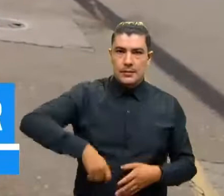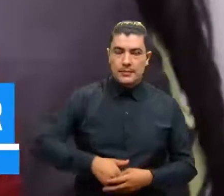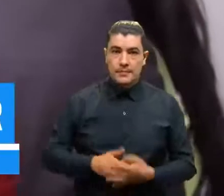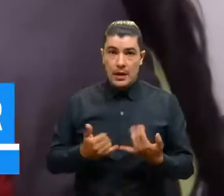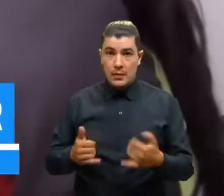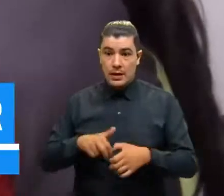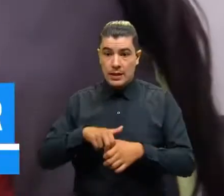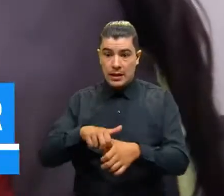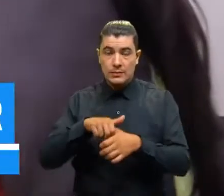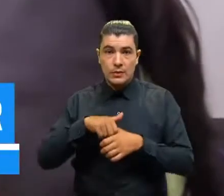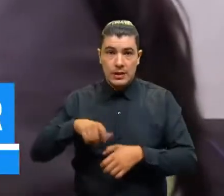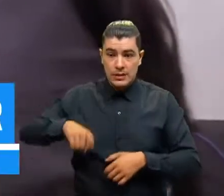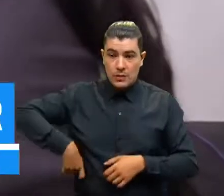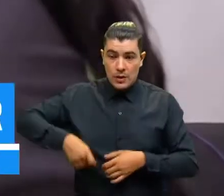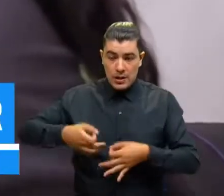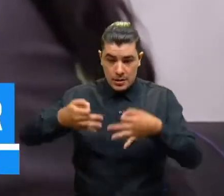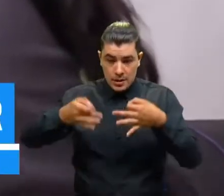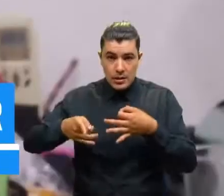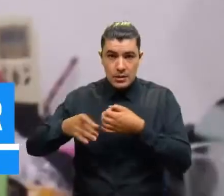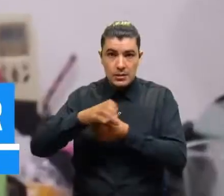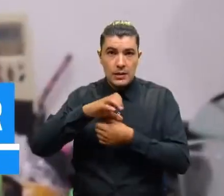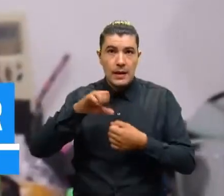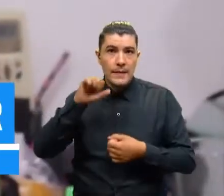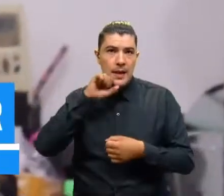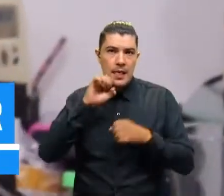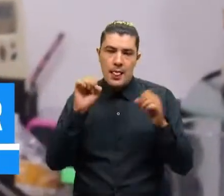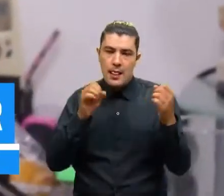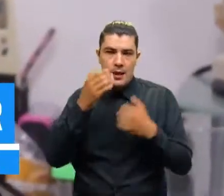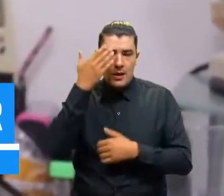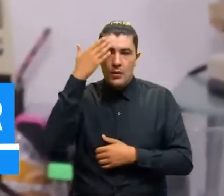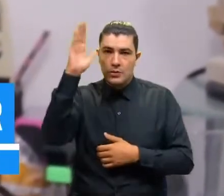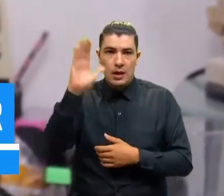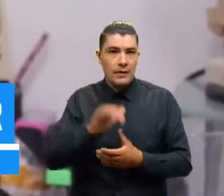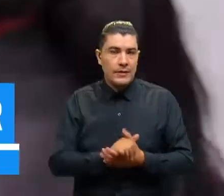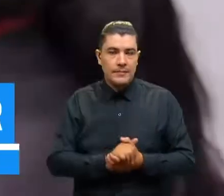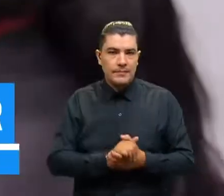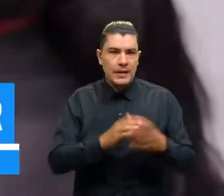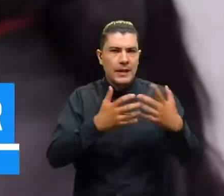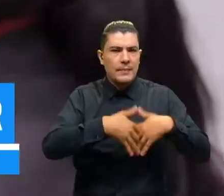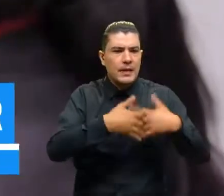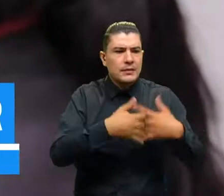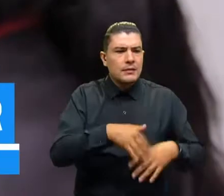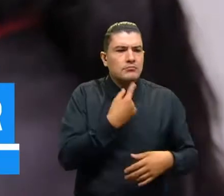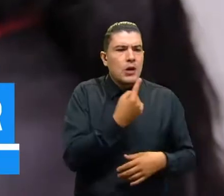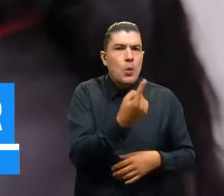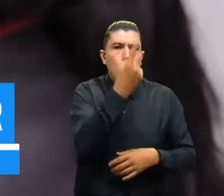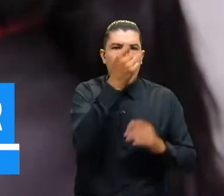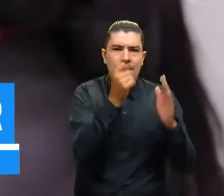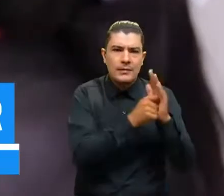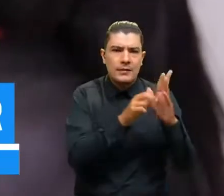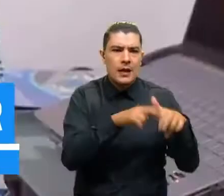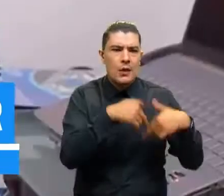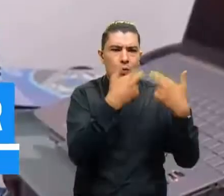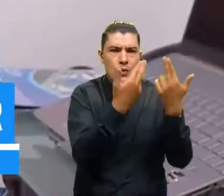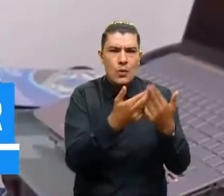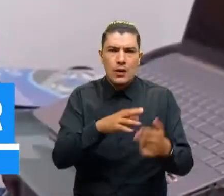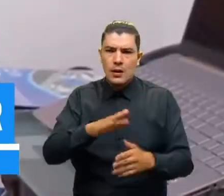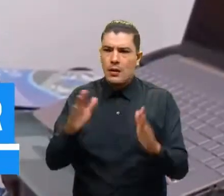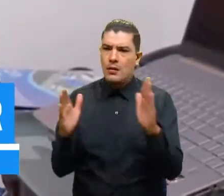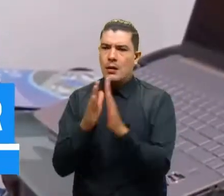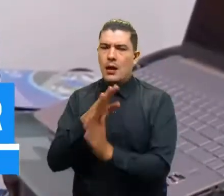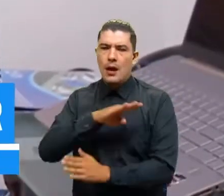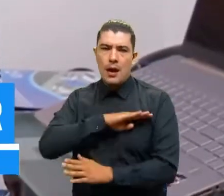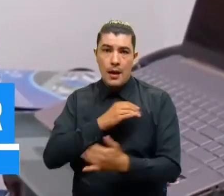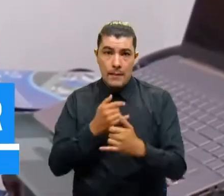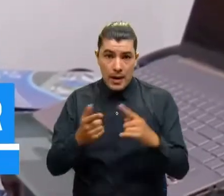incierto. Las empresas indicaron que solo se ha realizado una reunión de socialización con la alcaldía distrital. A la fecha, reitero, no